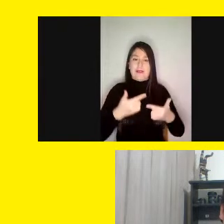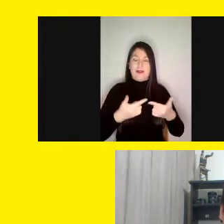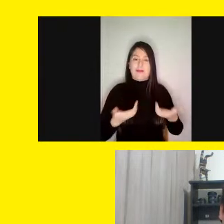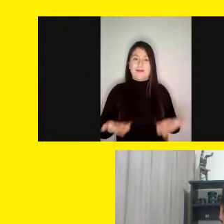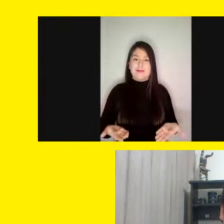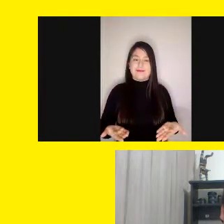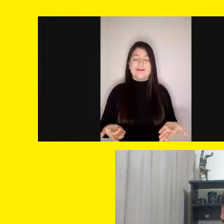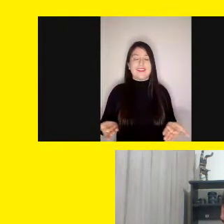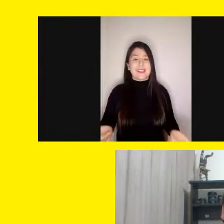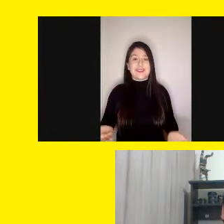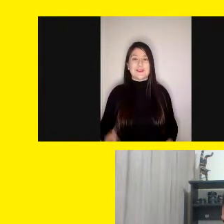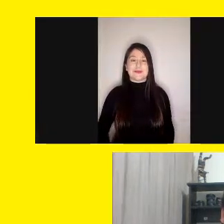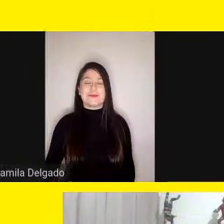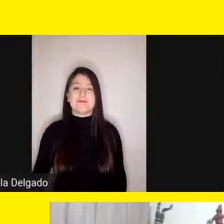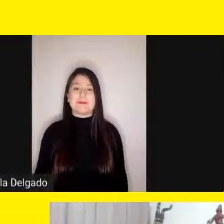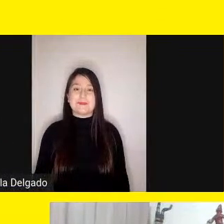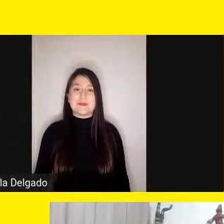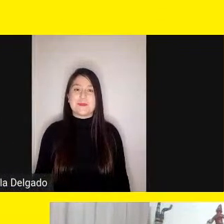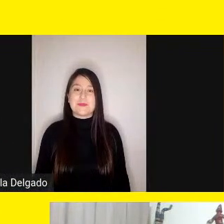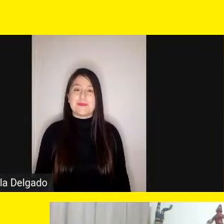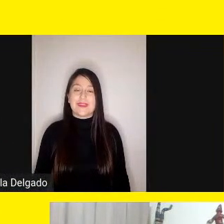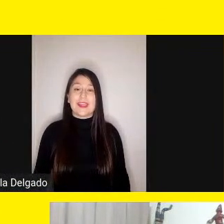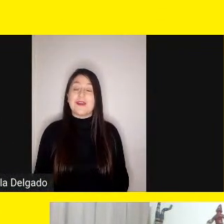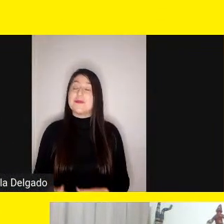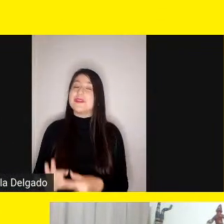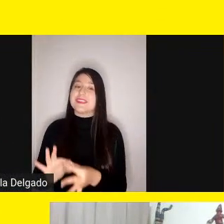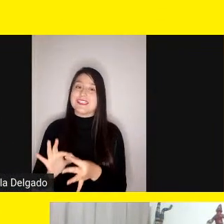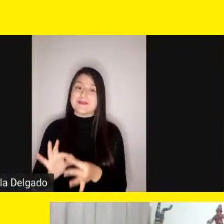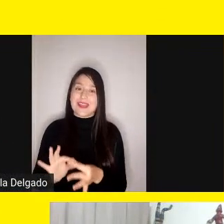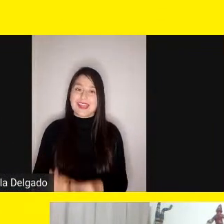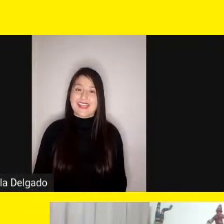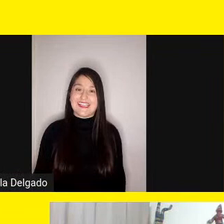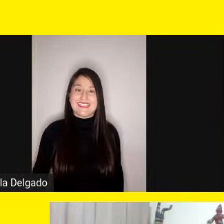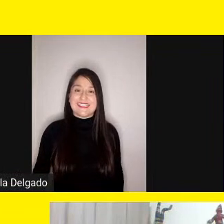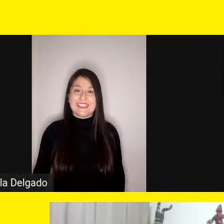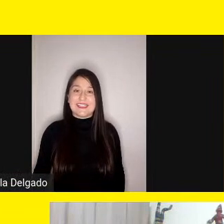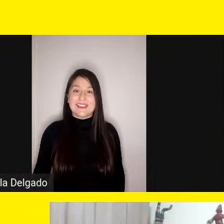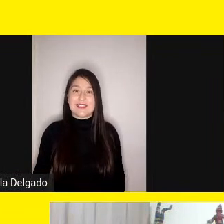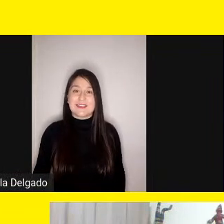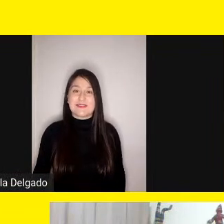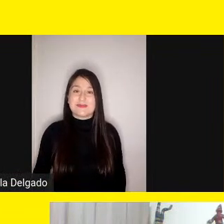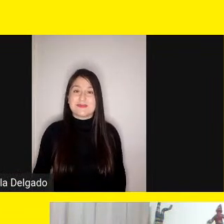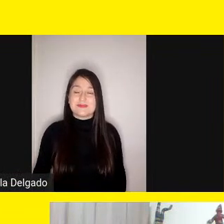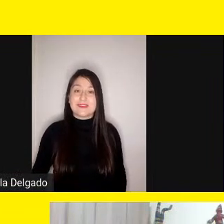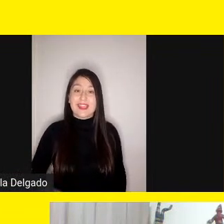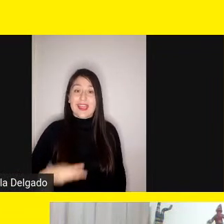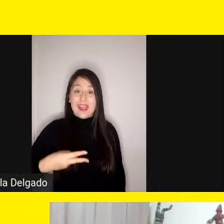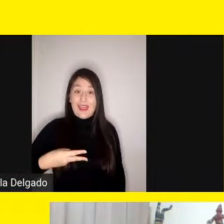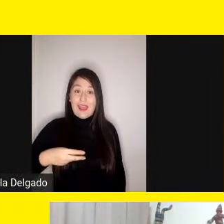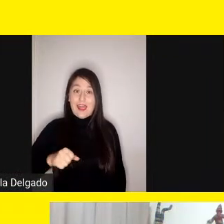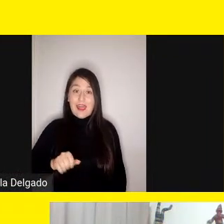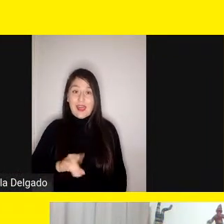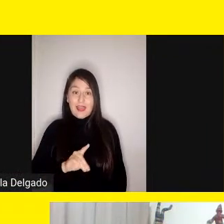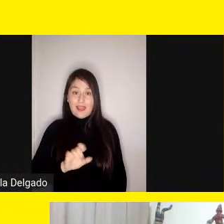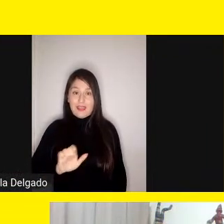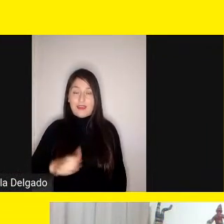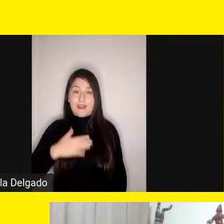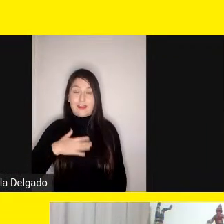Eso. Muchas gracias. ¿Alguien quiere comentar?